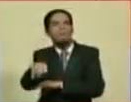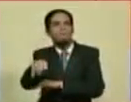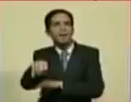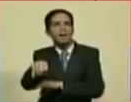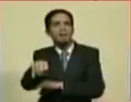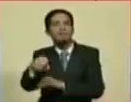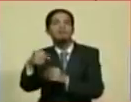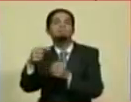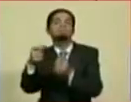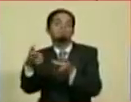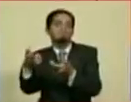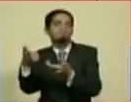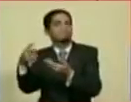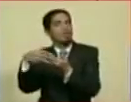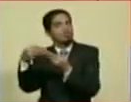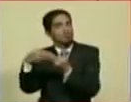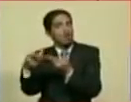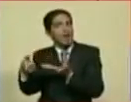con dólares.